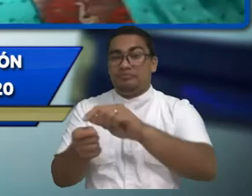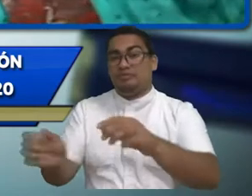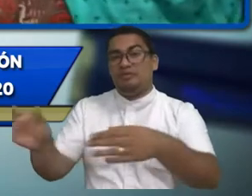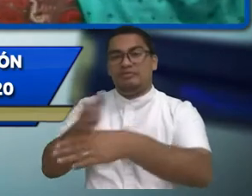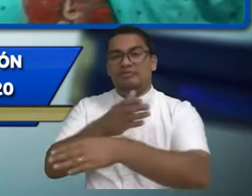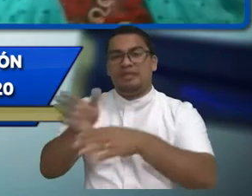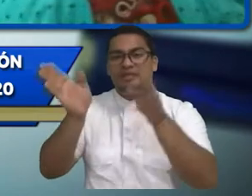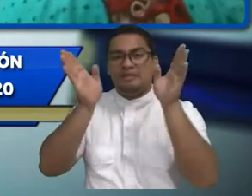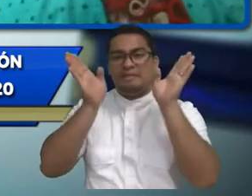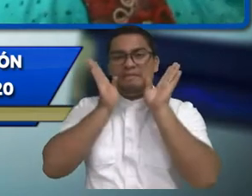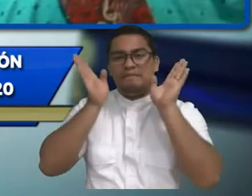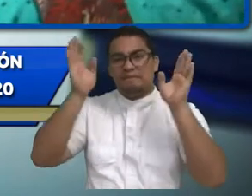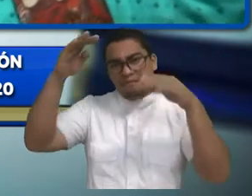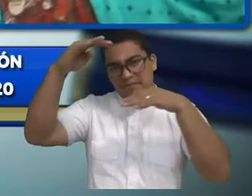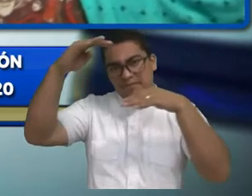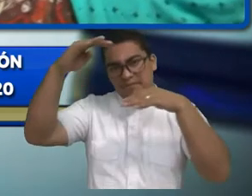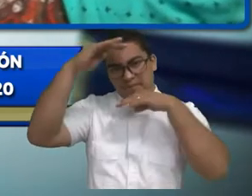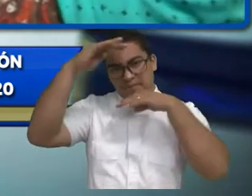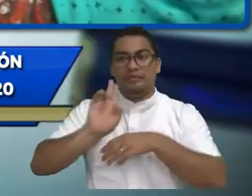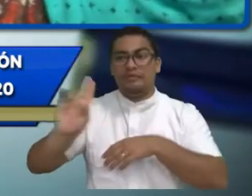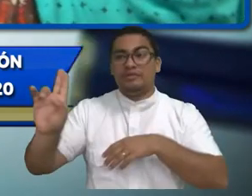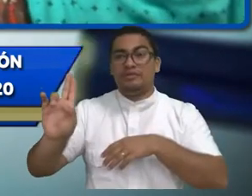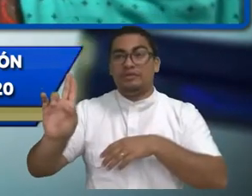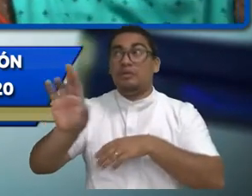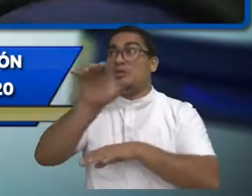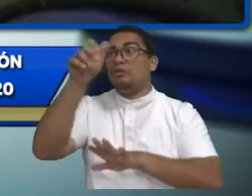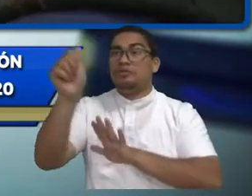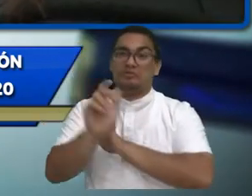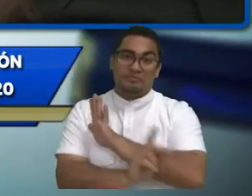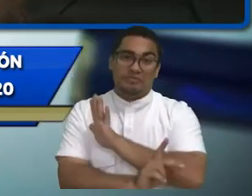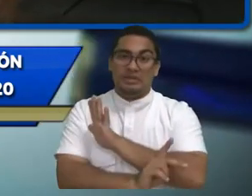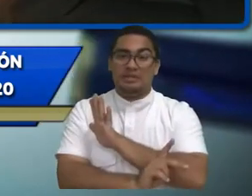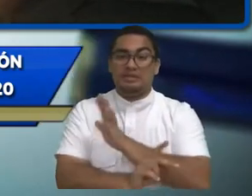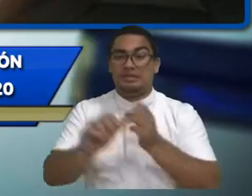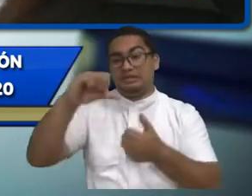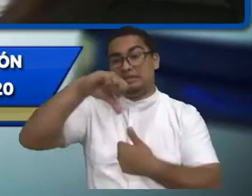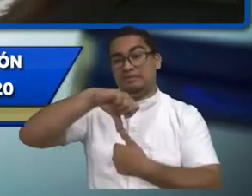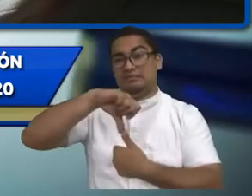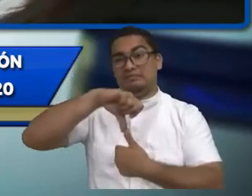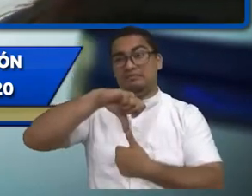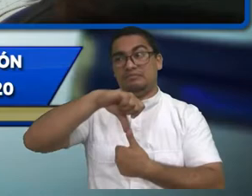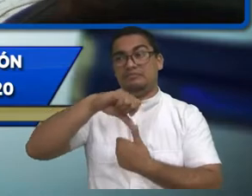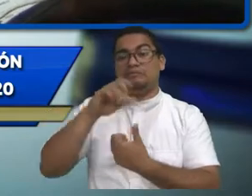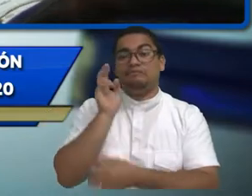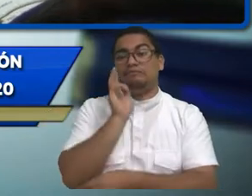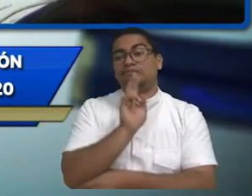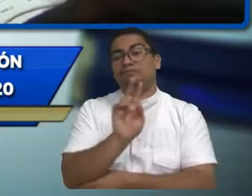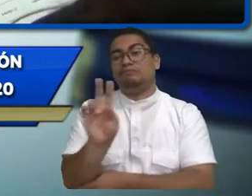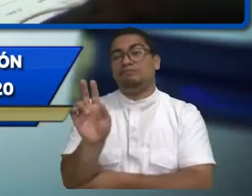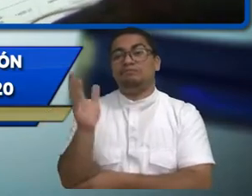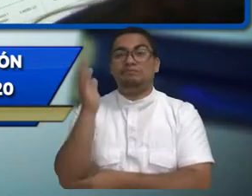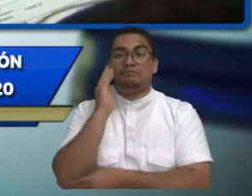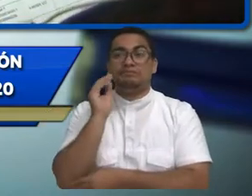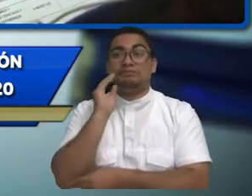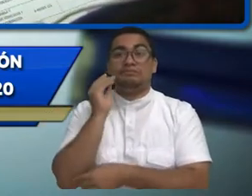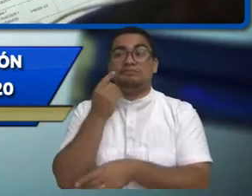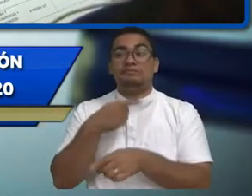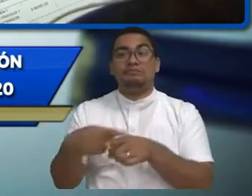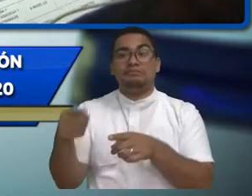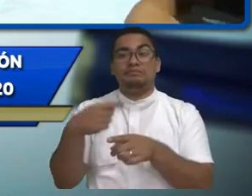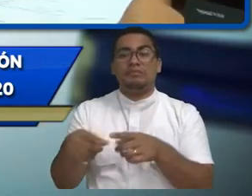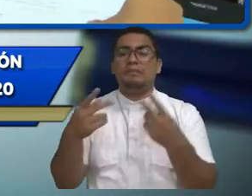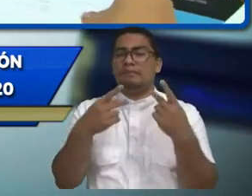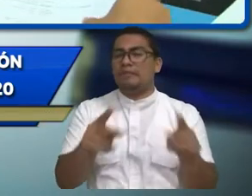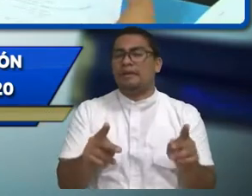llámese algún tipo de universidad incluso fuera del país pues a nivel centroamericano ha podido ver esa experiencia o te cobran pero